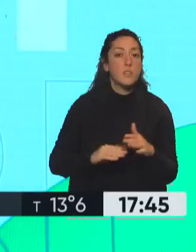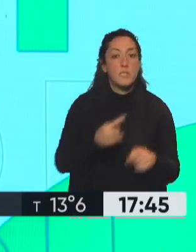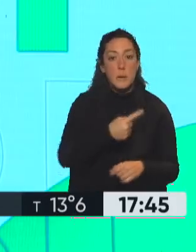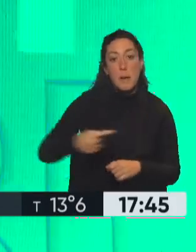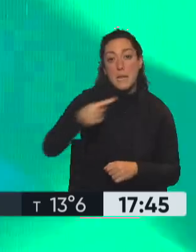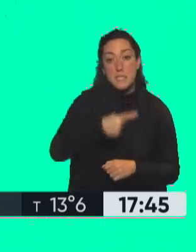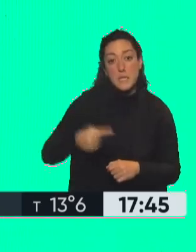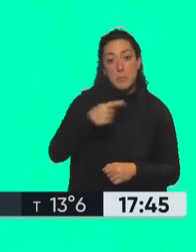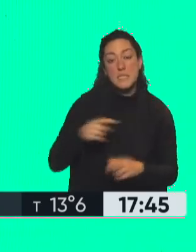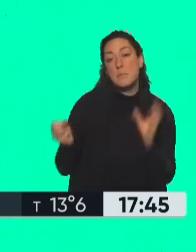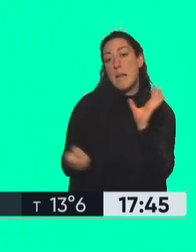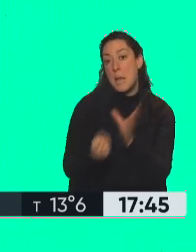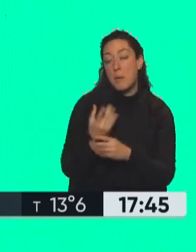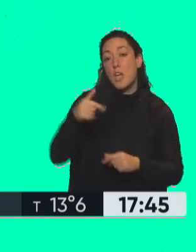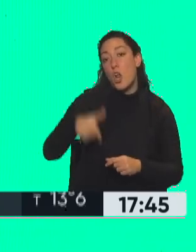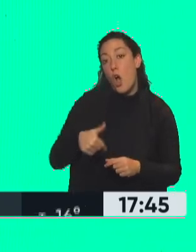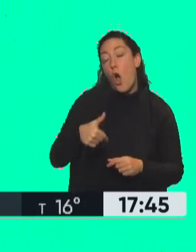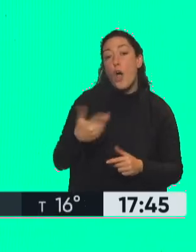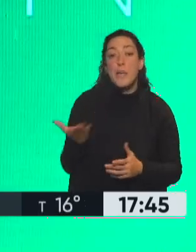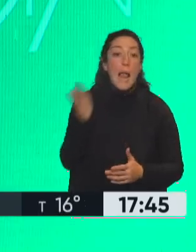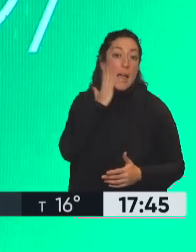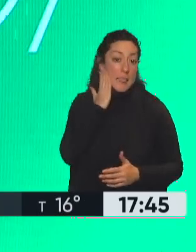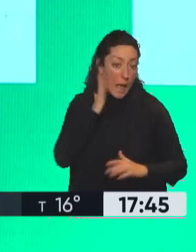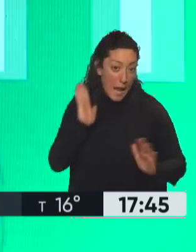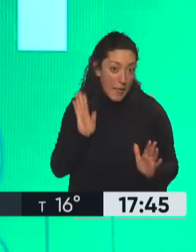habitualmente se realiza por la mañana, en esta oportunidad se desarrolló por la